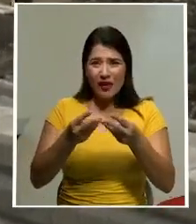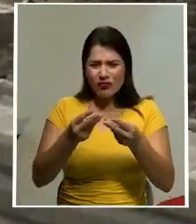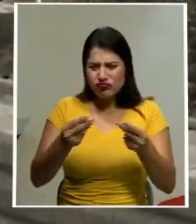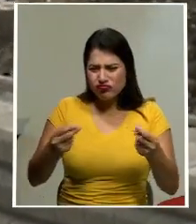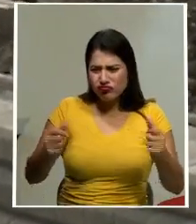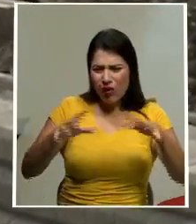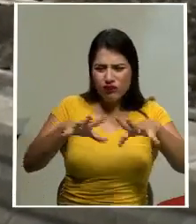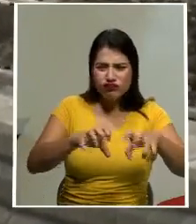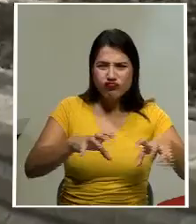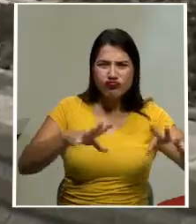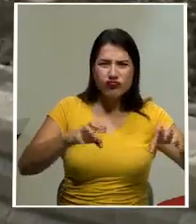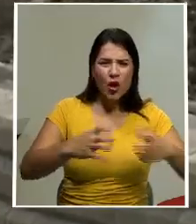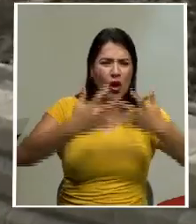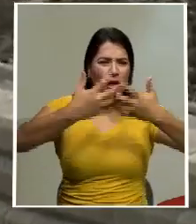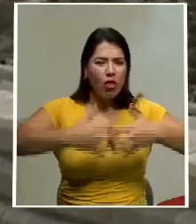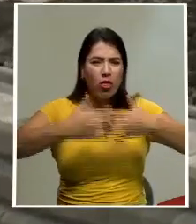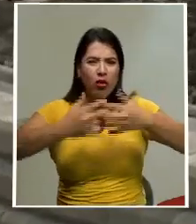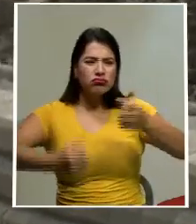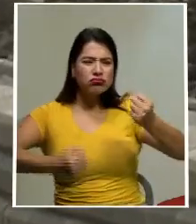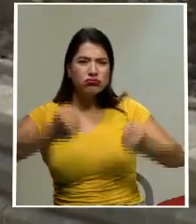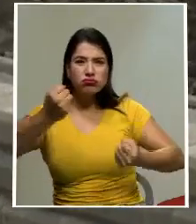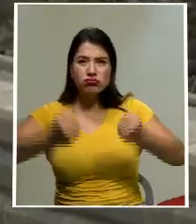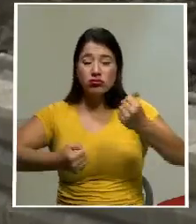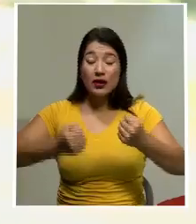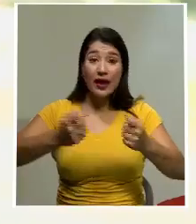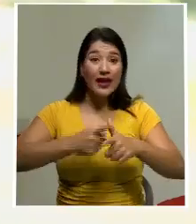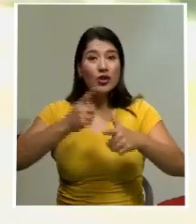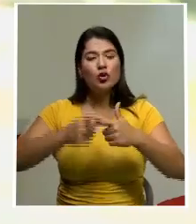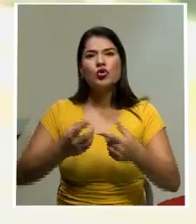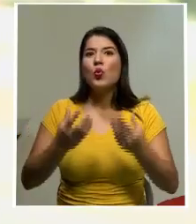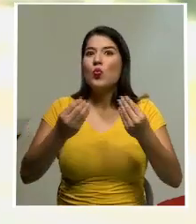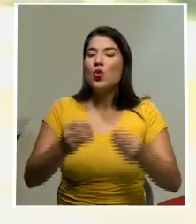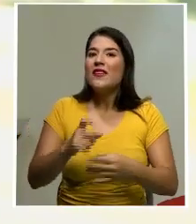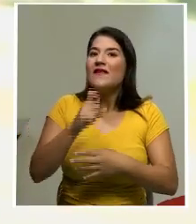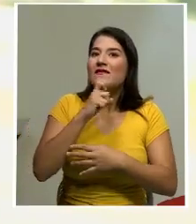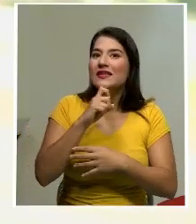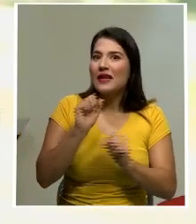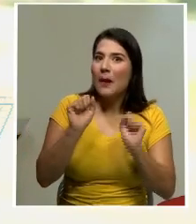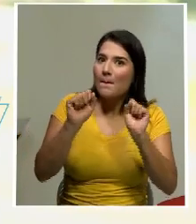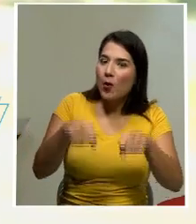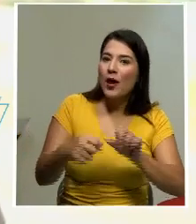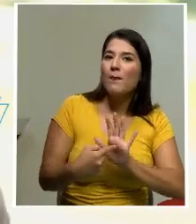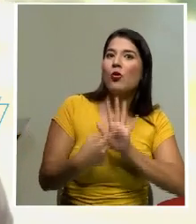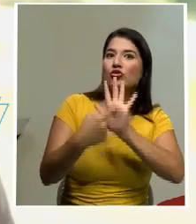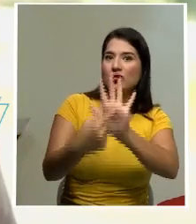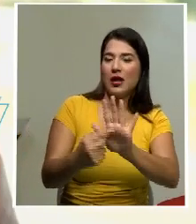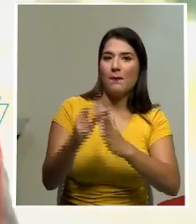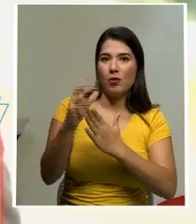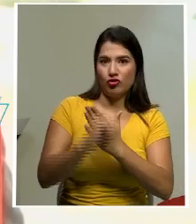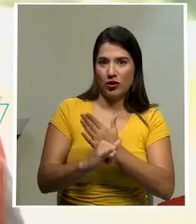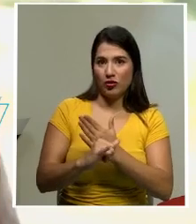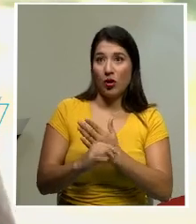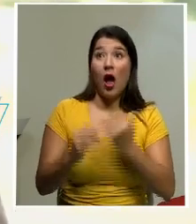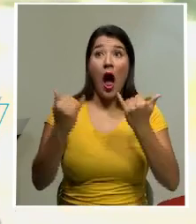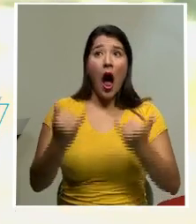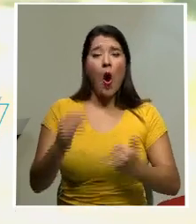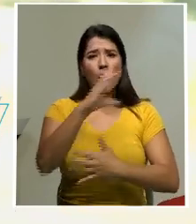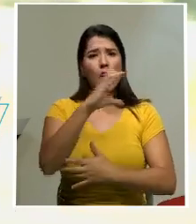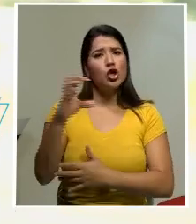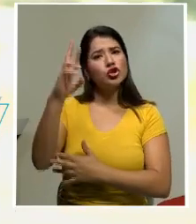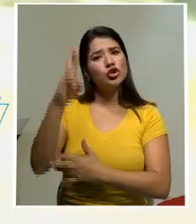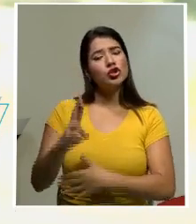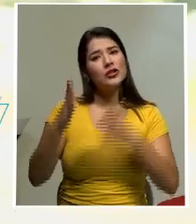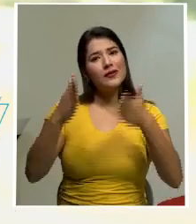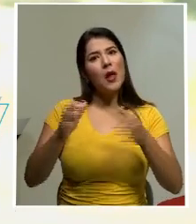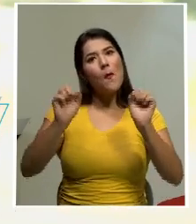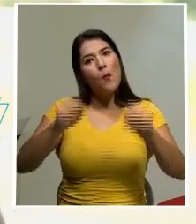maquinaria y era difícil aún en ese momento proyectar lo que se estaba construyendo. Los costarricenses podrán tener más claridad